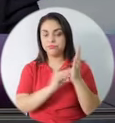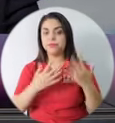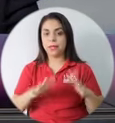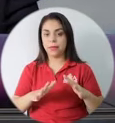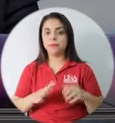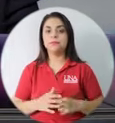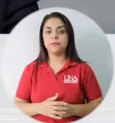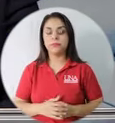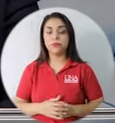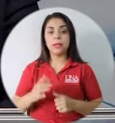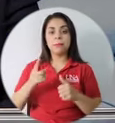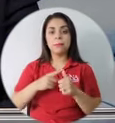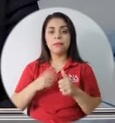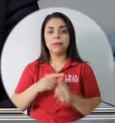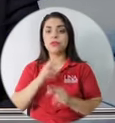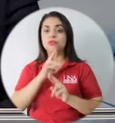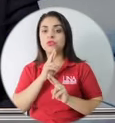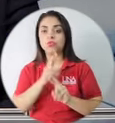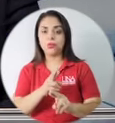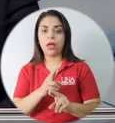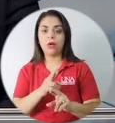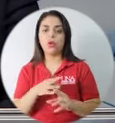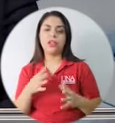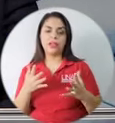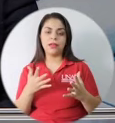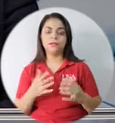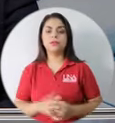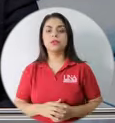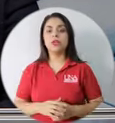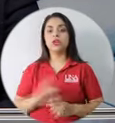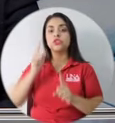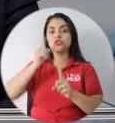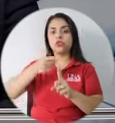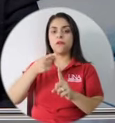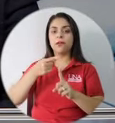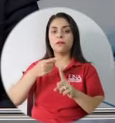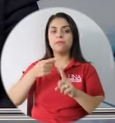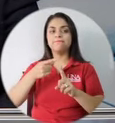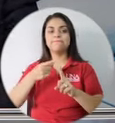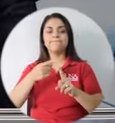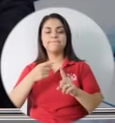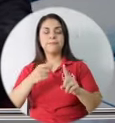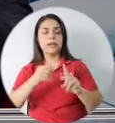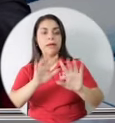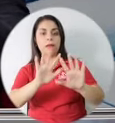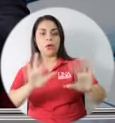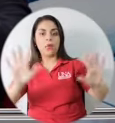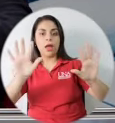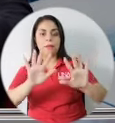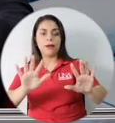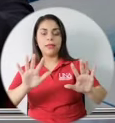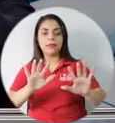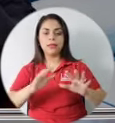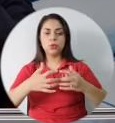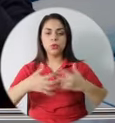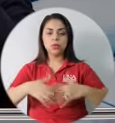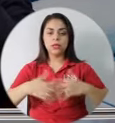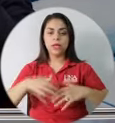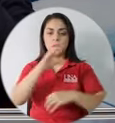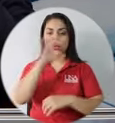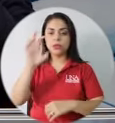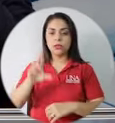un primer resultado tiene que ver con un panorama de la industria de Costa Rica que nos permite ubicar el